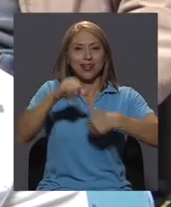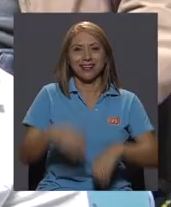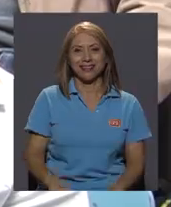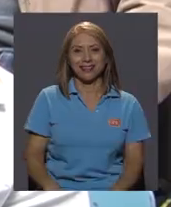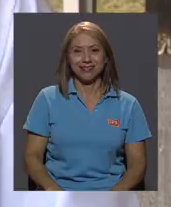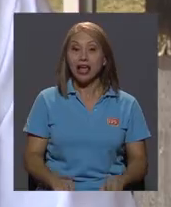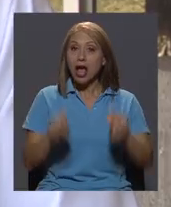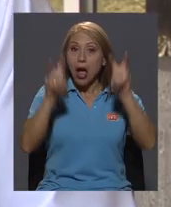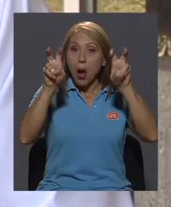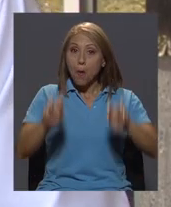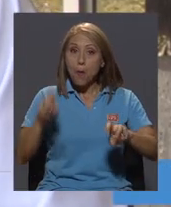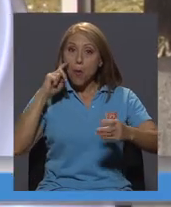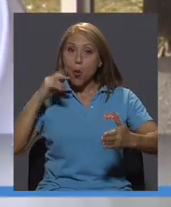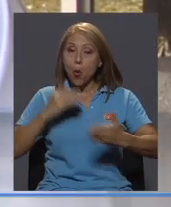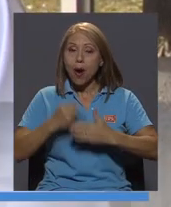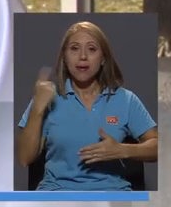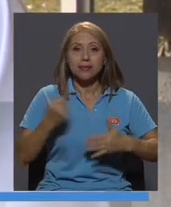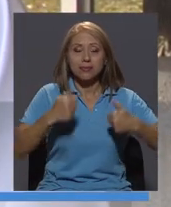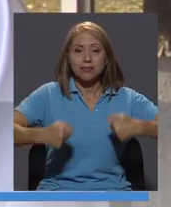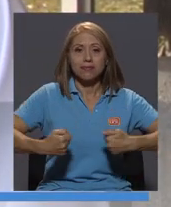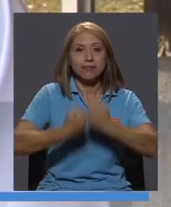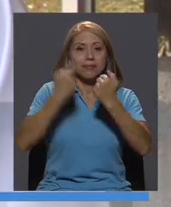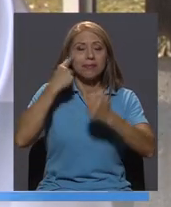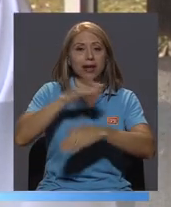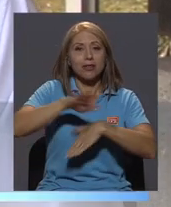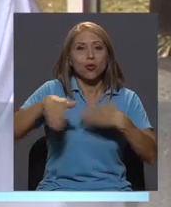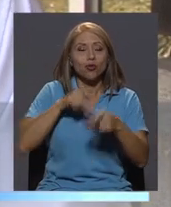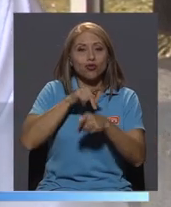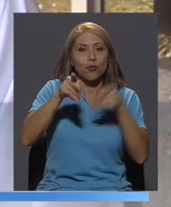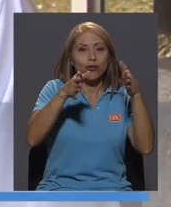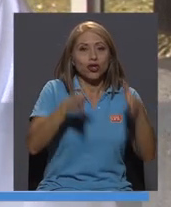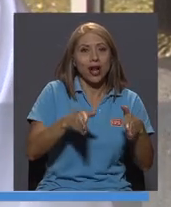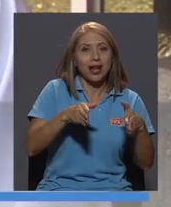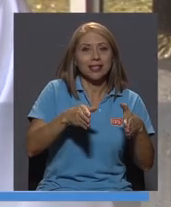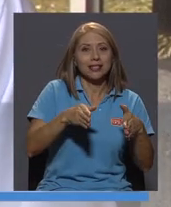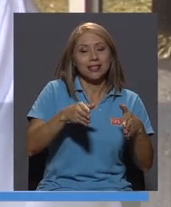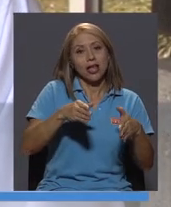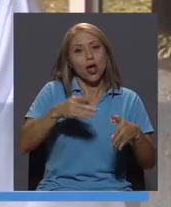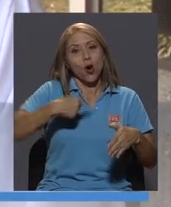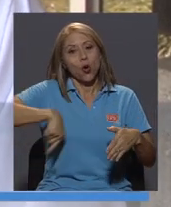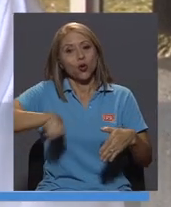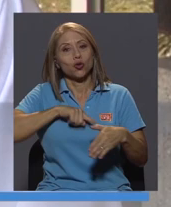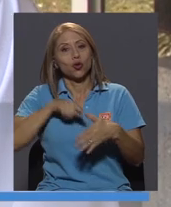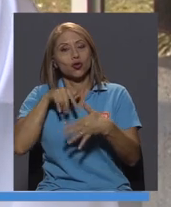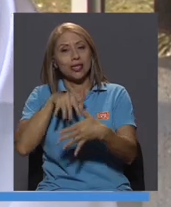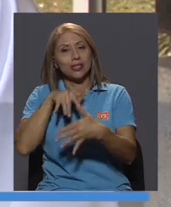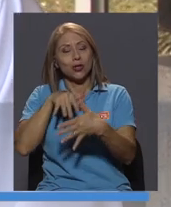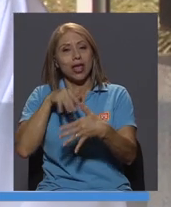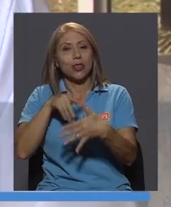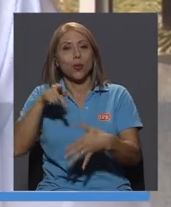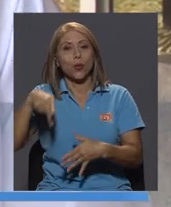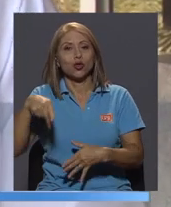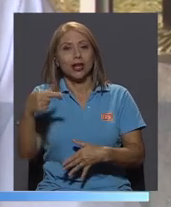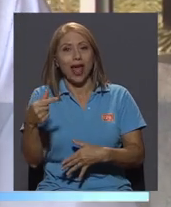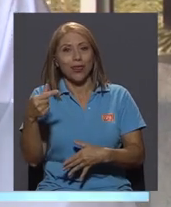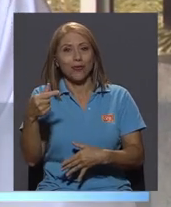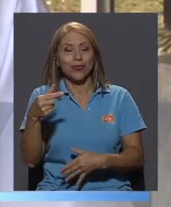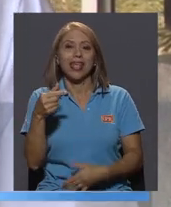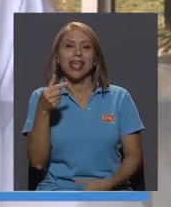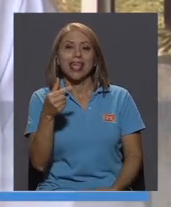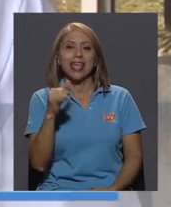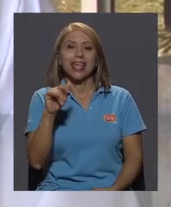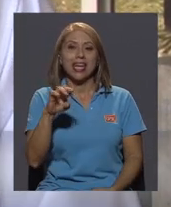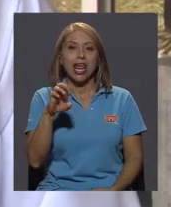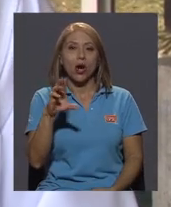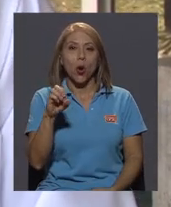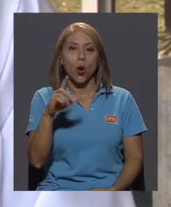prueba siempre es como un reto para todos los profesionales o los residentes que estamos en el posgrado de ginecología y obstetricia, porque nos da la